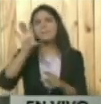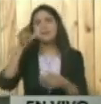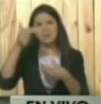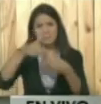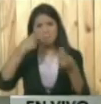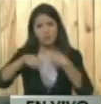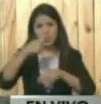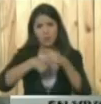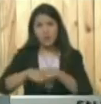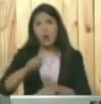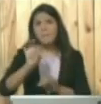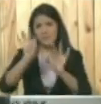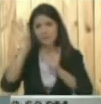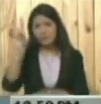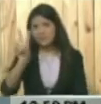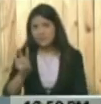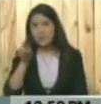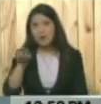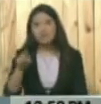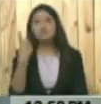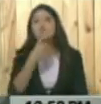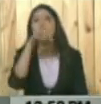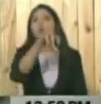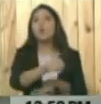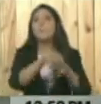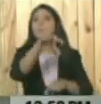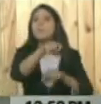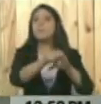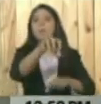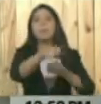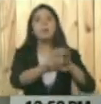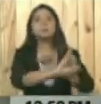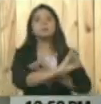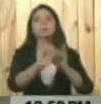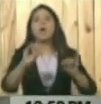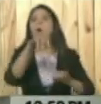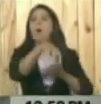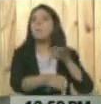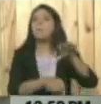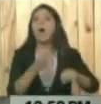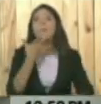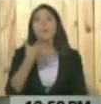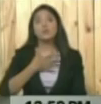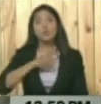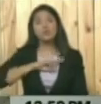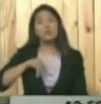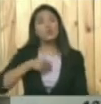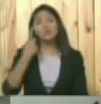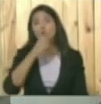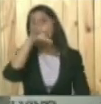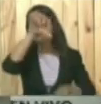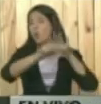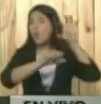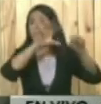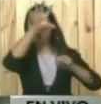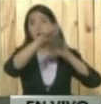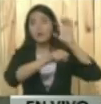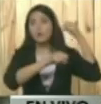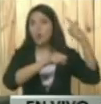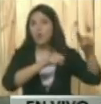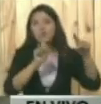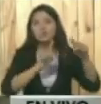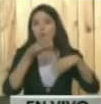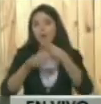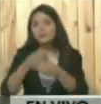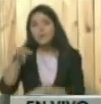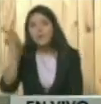Venezuela, donde nos convertimos en consumistas dependientes de productos, en el caso nuestros importados del exterior, no producidos